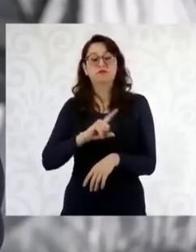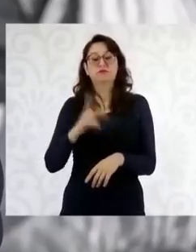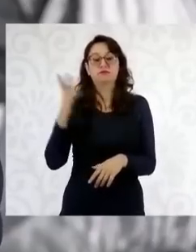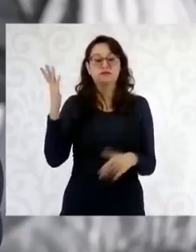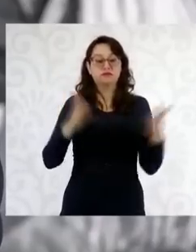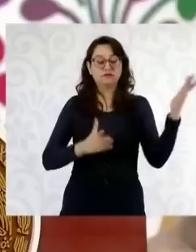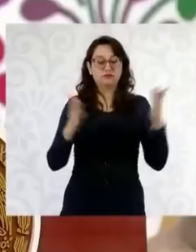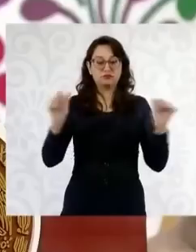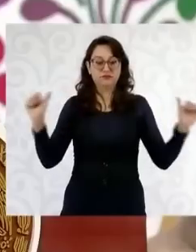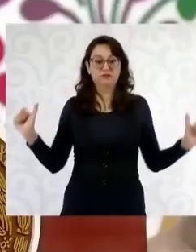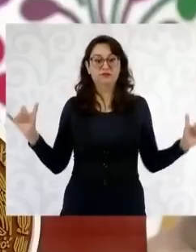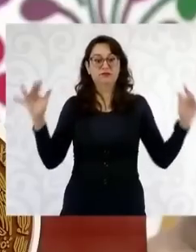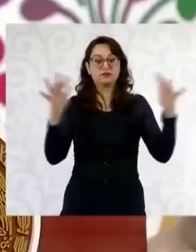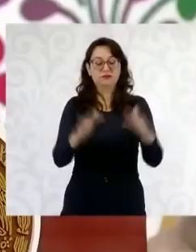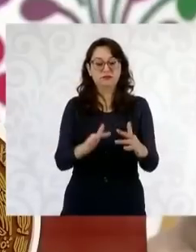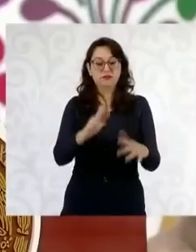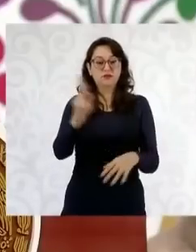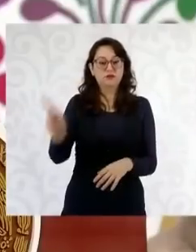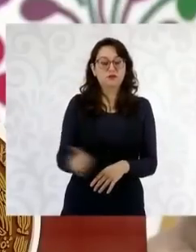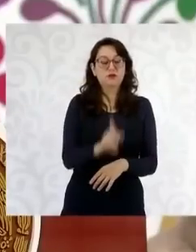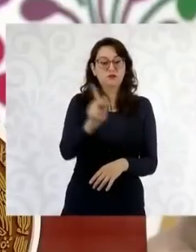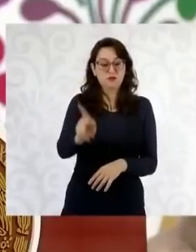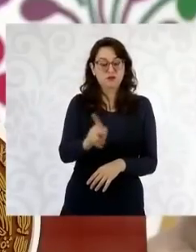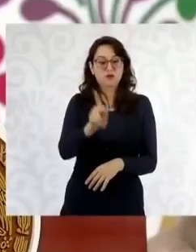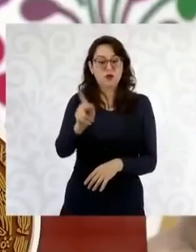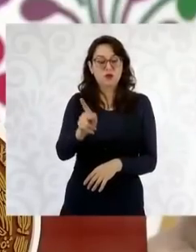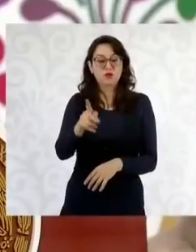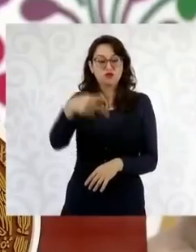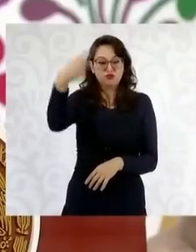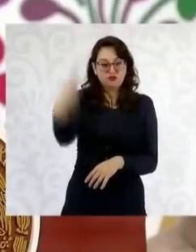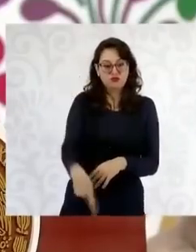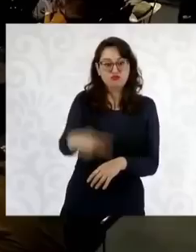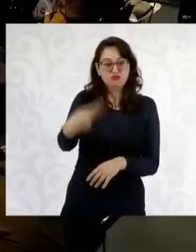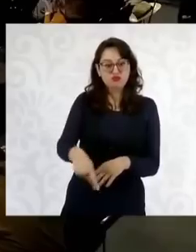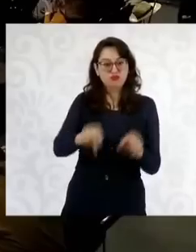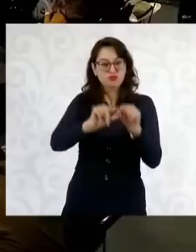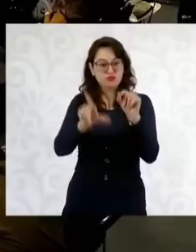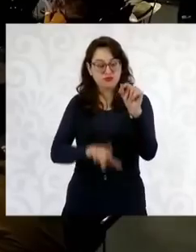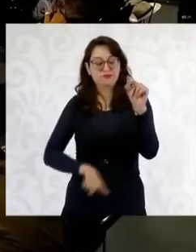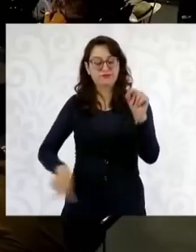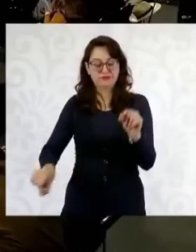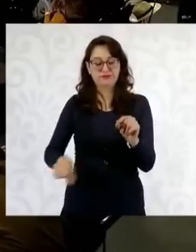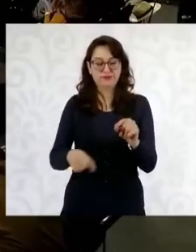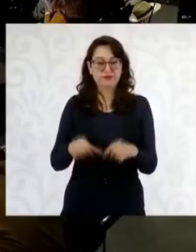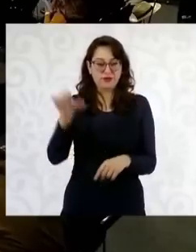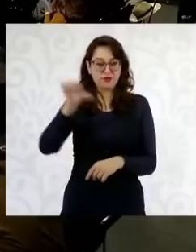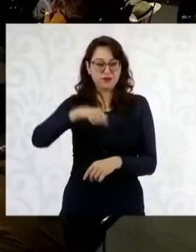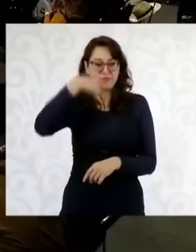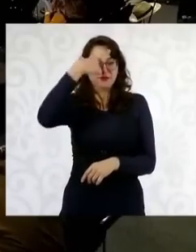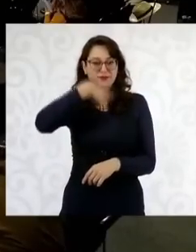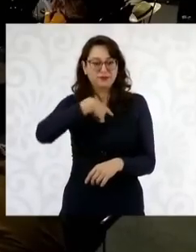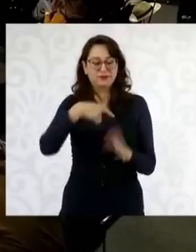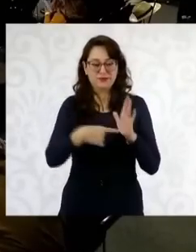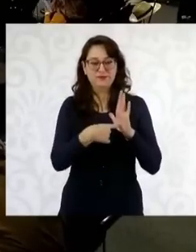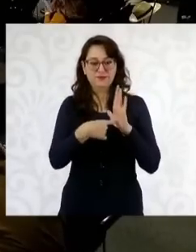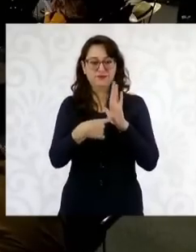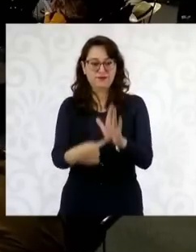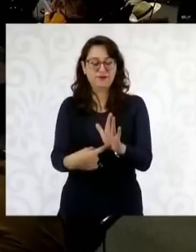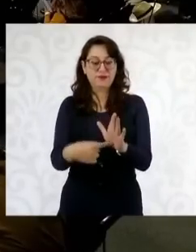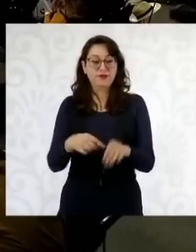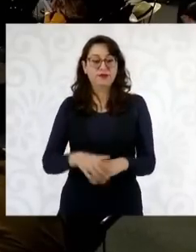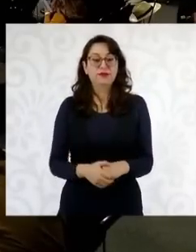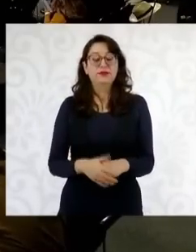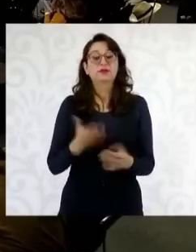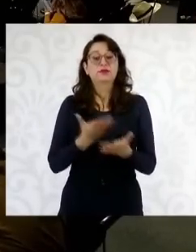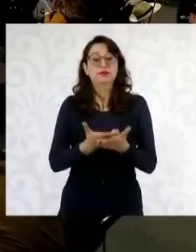esta fiesta de los pueblos de México. Vamos entonces ahora a pasar la cápsula sobre